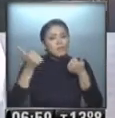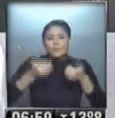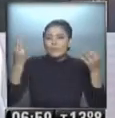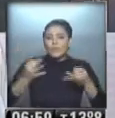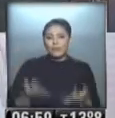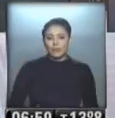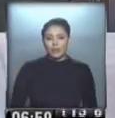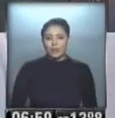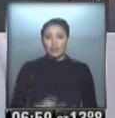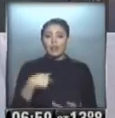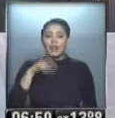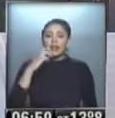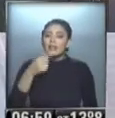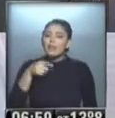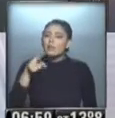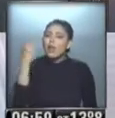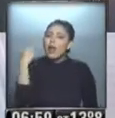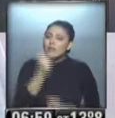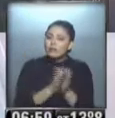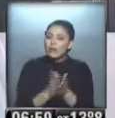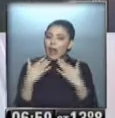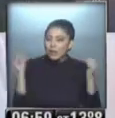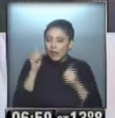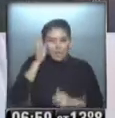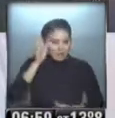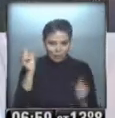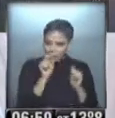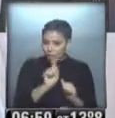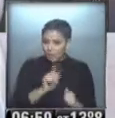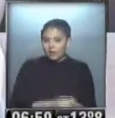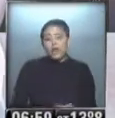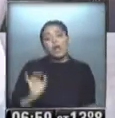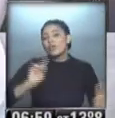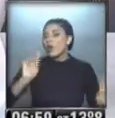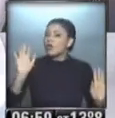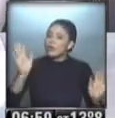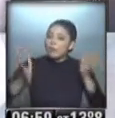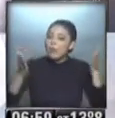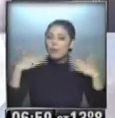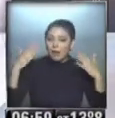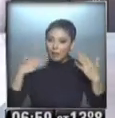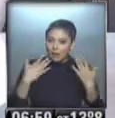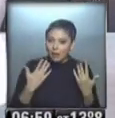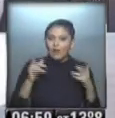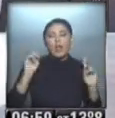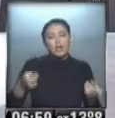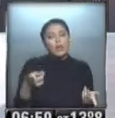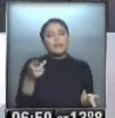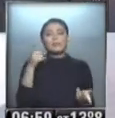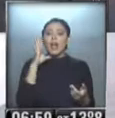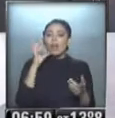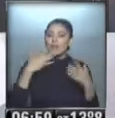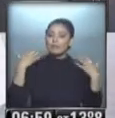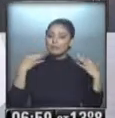muy bien. A bueno, pesar... ese frente frío del que estabas hablando no es tan frío. No, ya no. Es de primavera, ah, bueno. Patricia, pero ¿sabes? Un